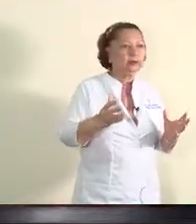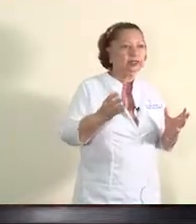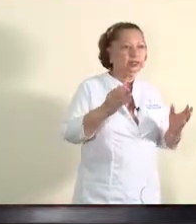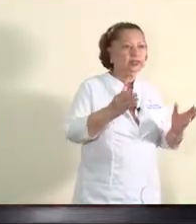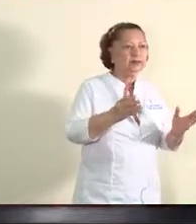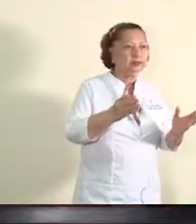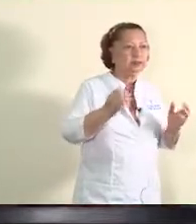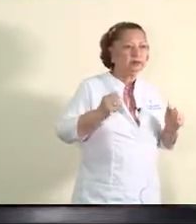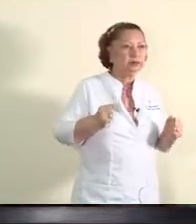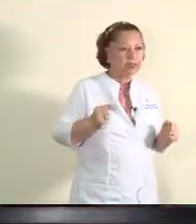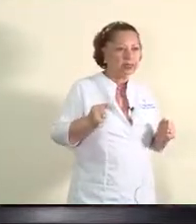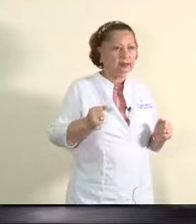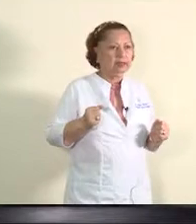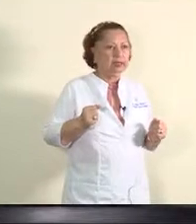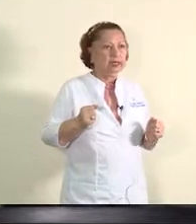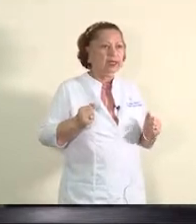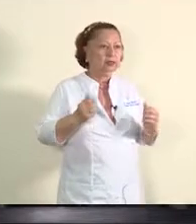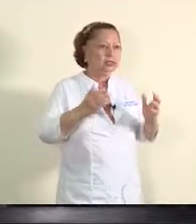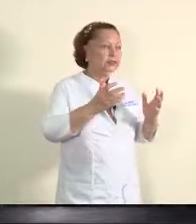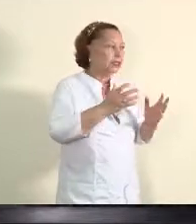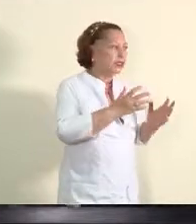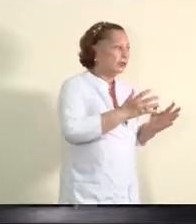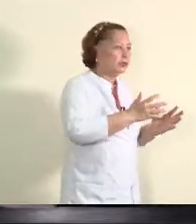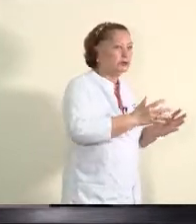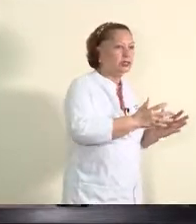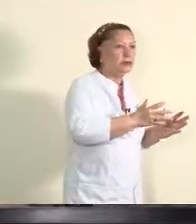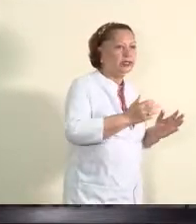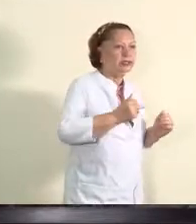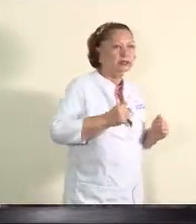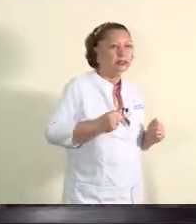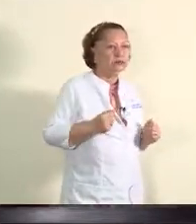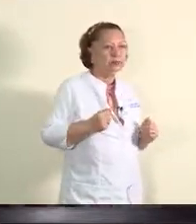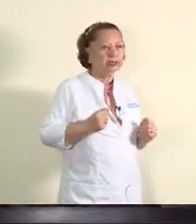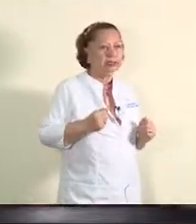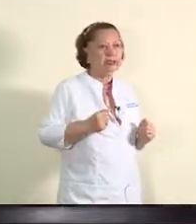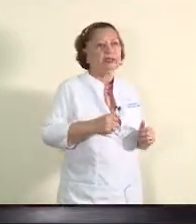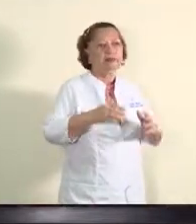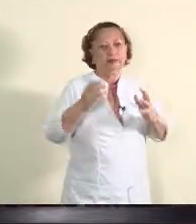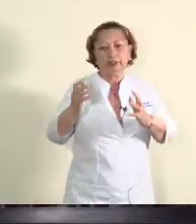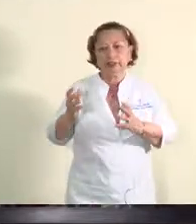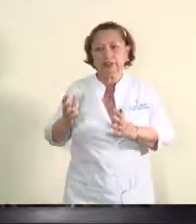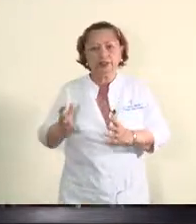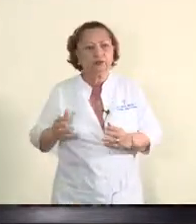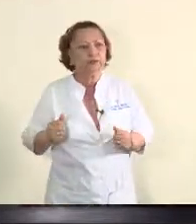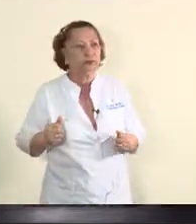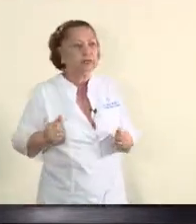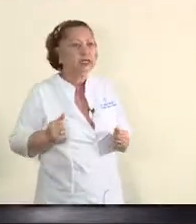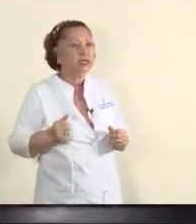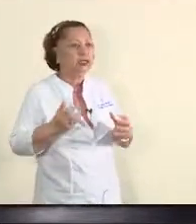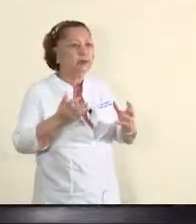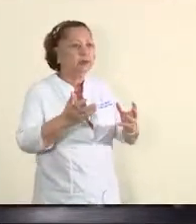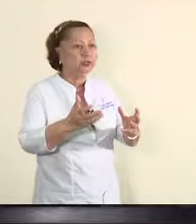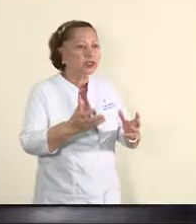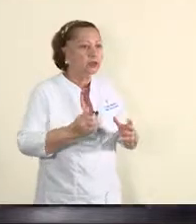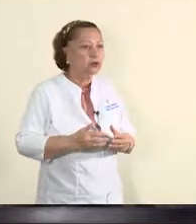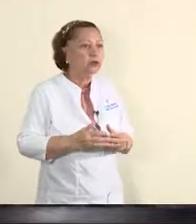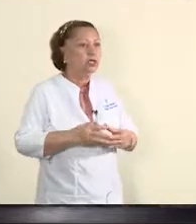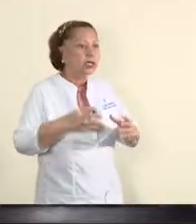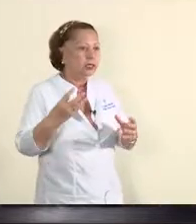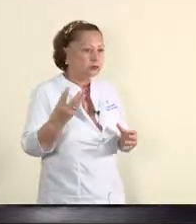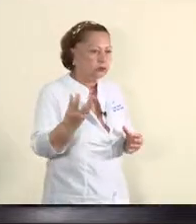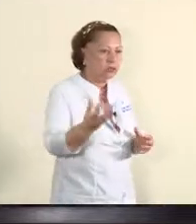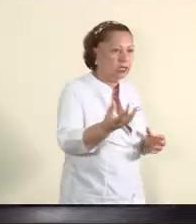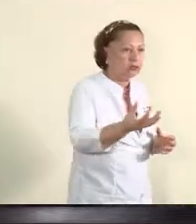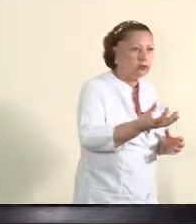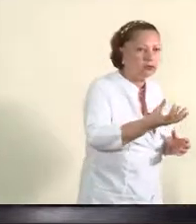viendo que no es solamente a nivel personal. Acuérdense que la persona puede tener su pareja, puede tener su familia, y ¿por